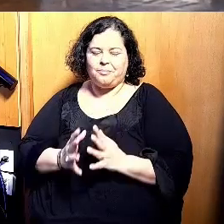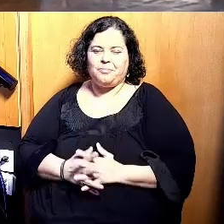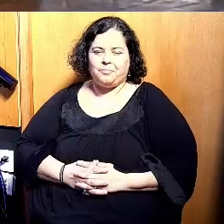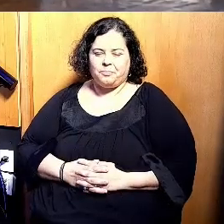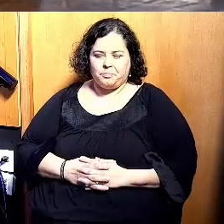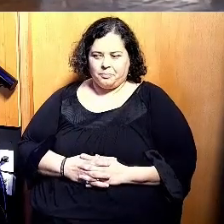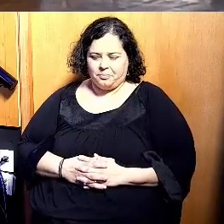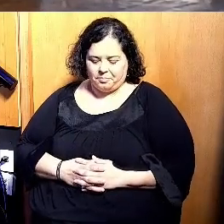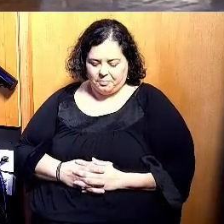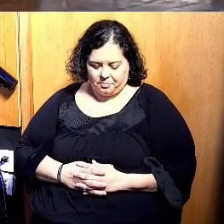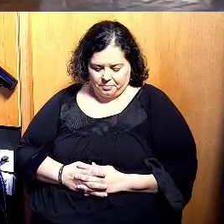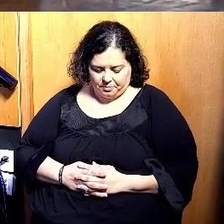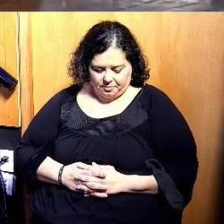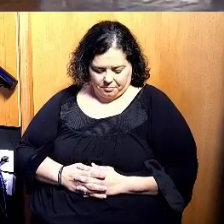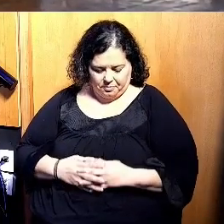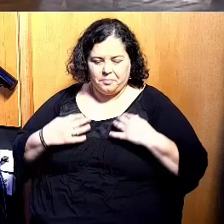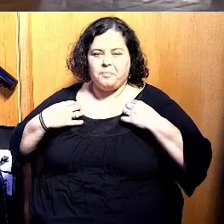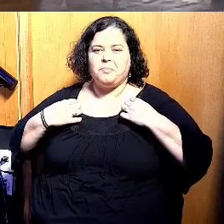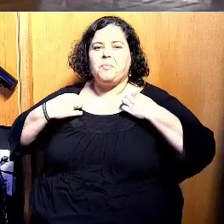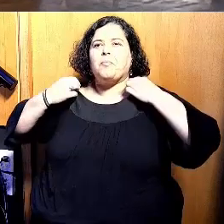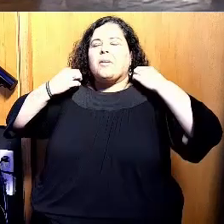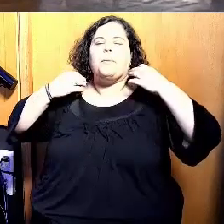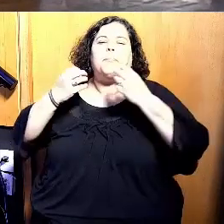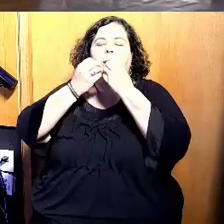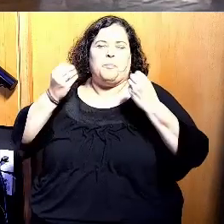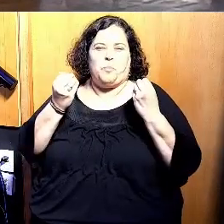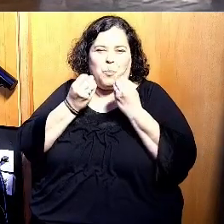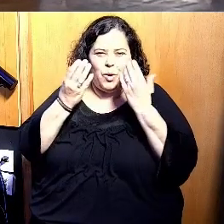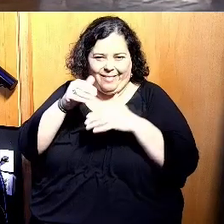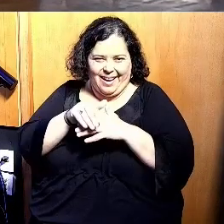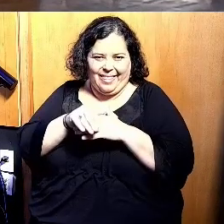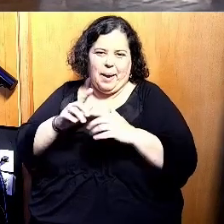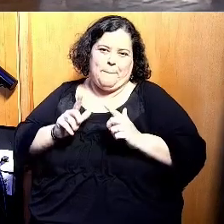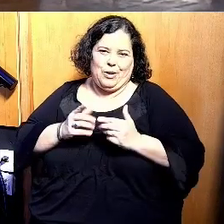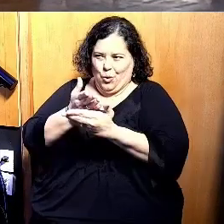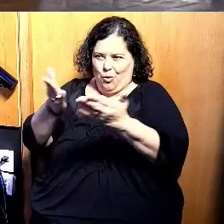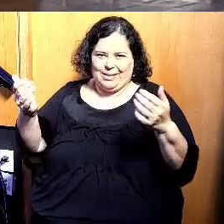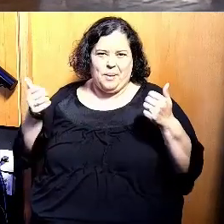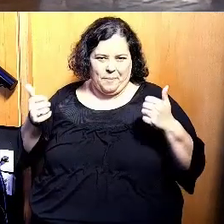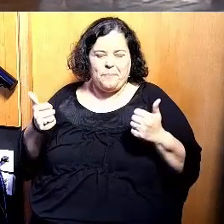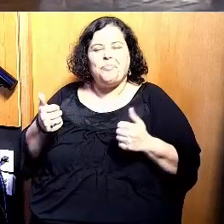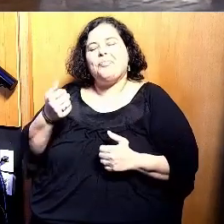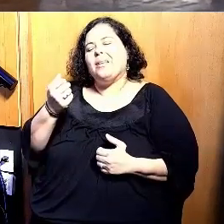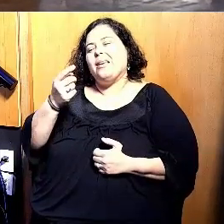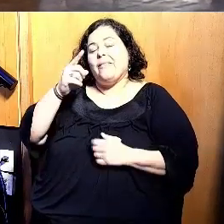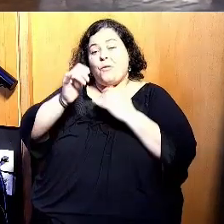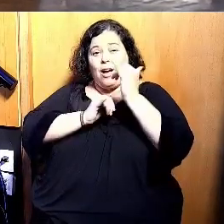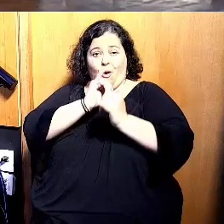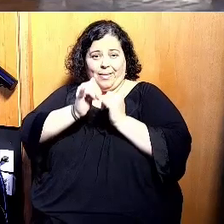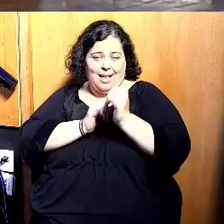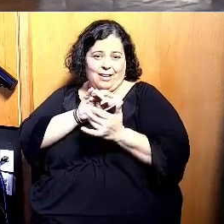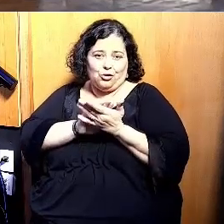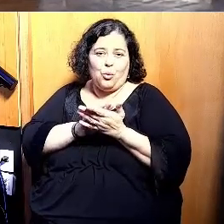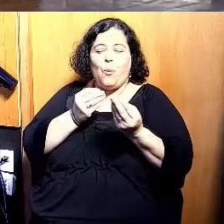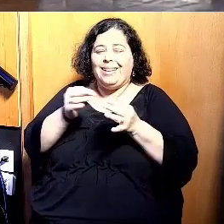Ahí va. Bien, bueno, de nuevo buenas tardes, espero se encuentren bien. Yo les voy a comentar un poco sobre